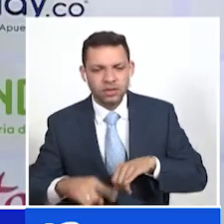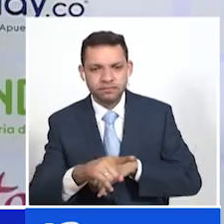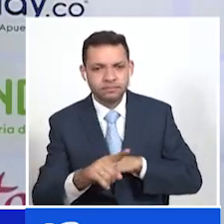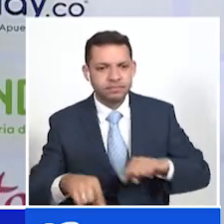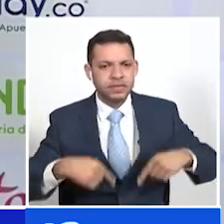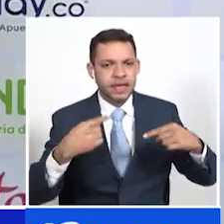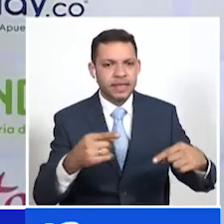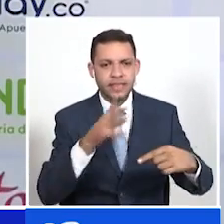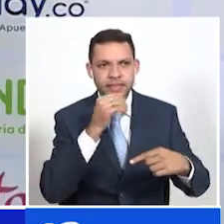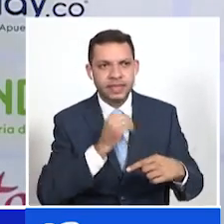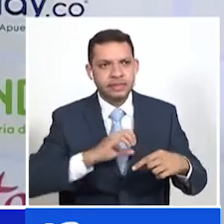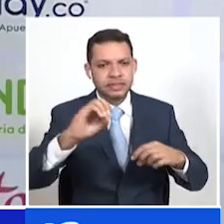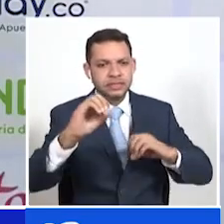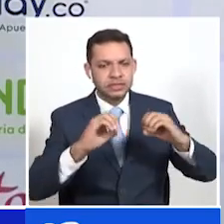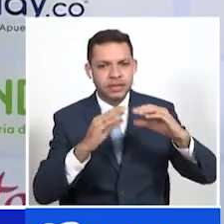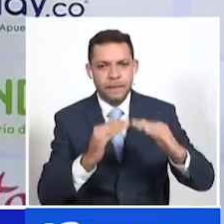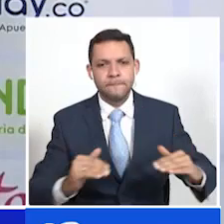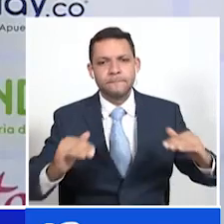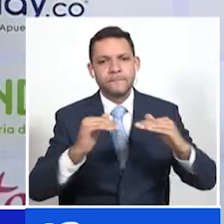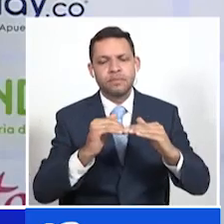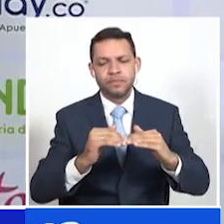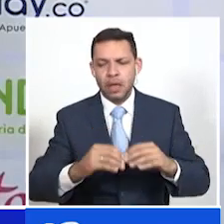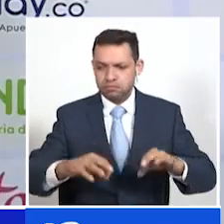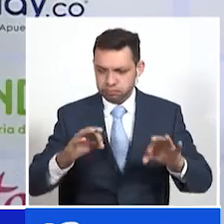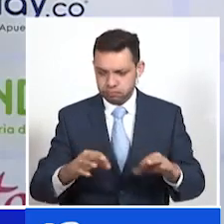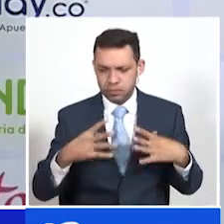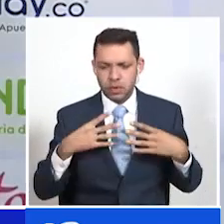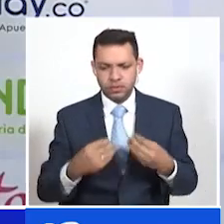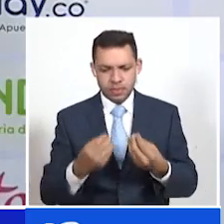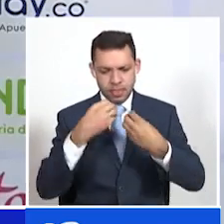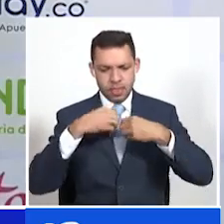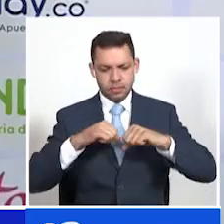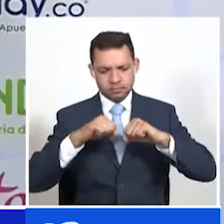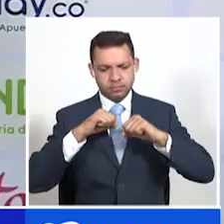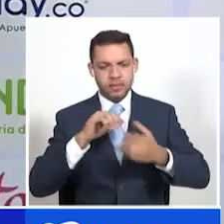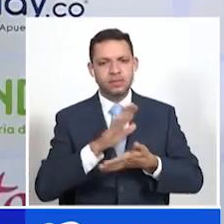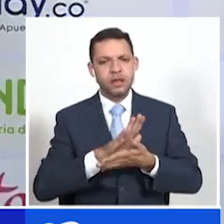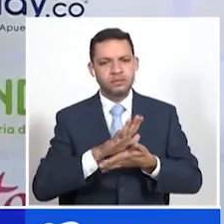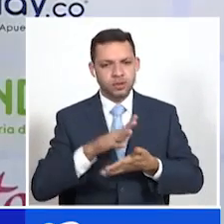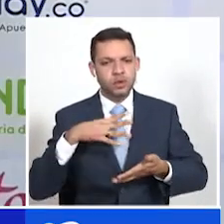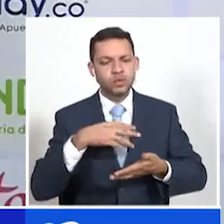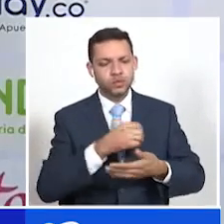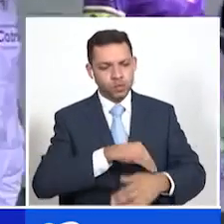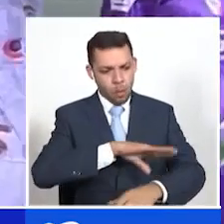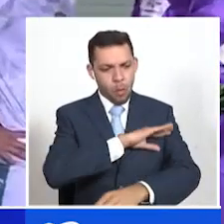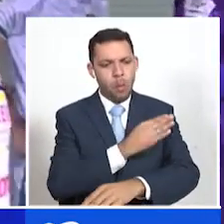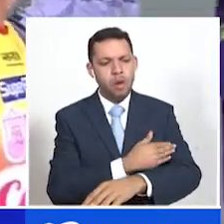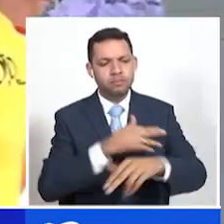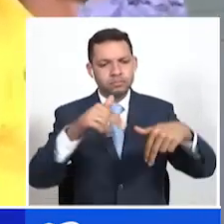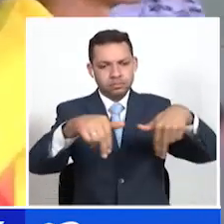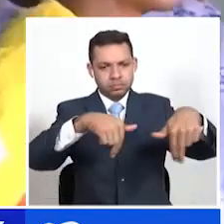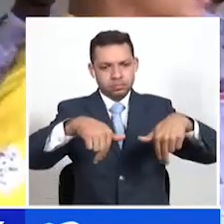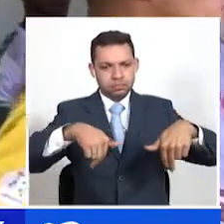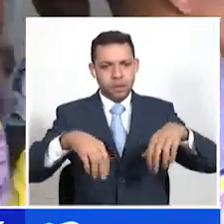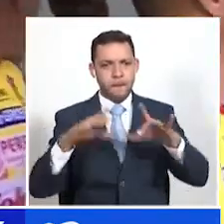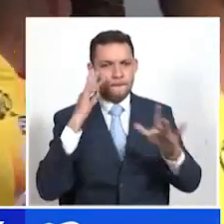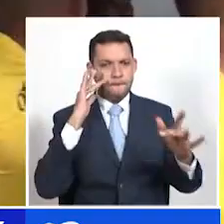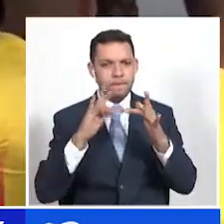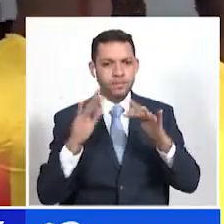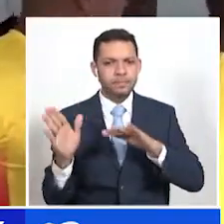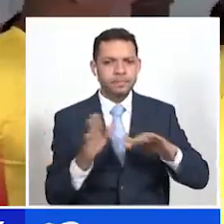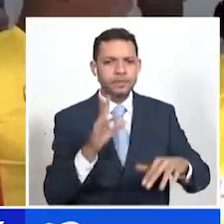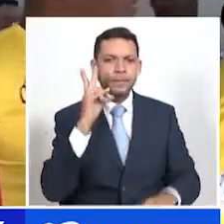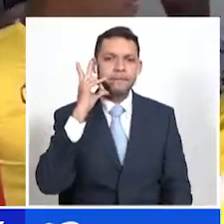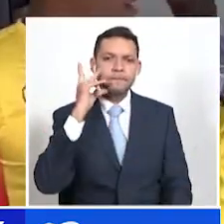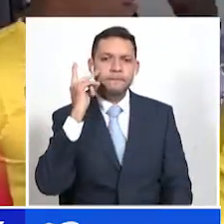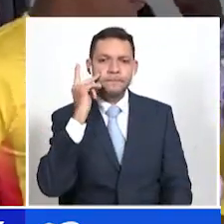nos alcanza para sumar 3, pero sí nos deja un poco tranquilos la parte futbolística que hoy el equipo levantó bastante. Por el momento, Deportivo Pereira